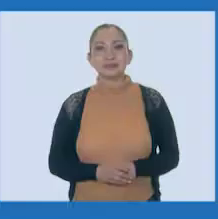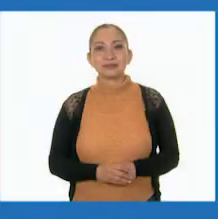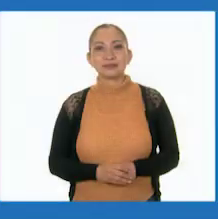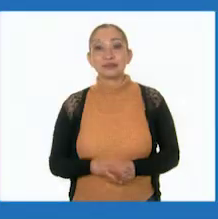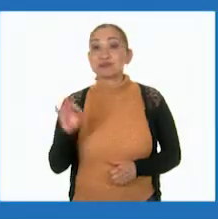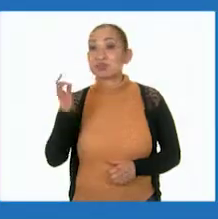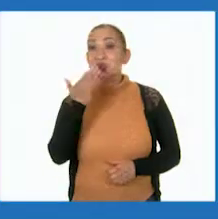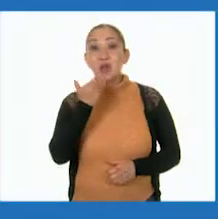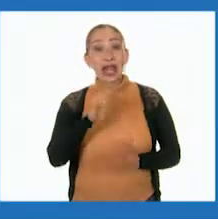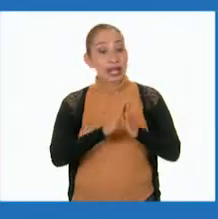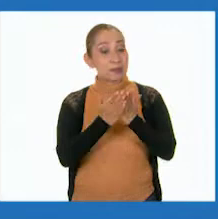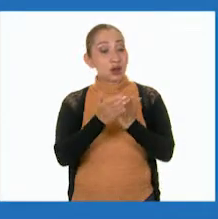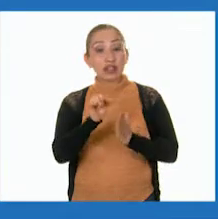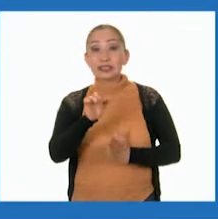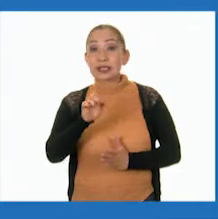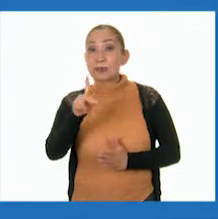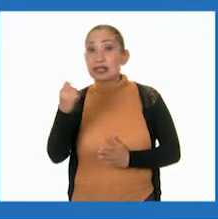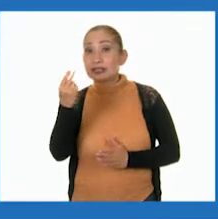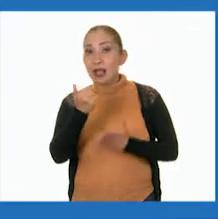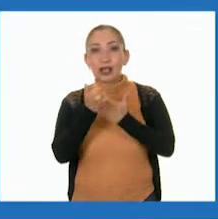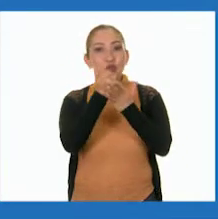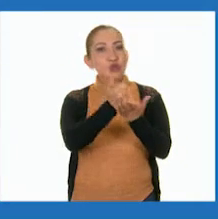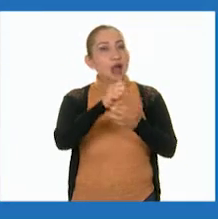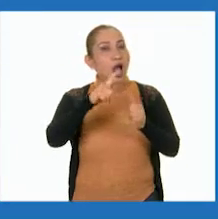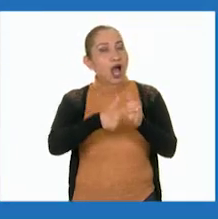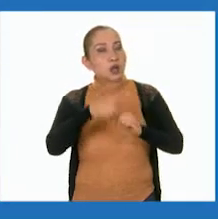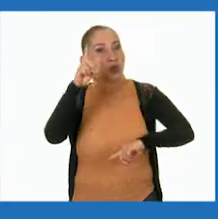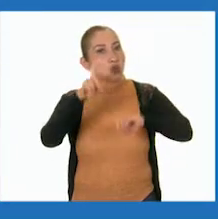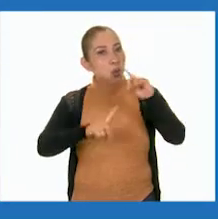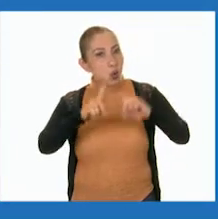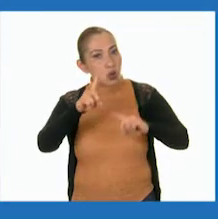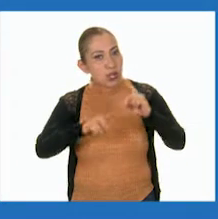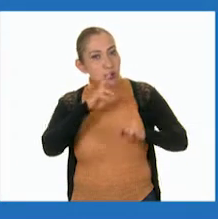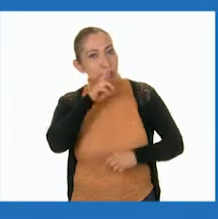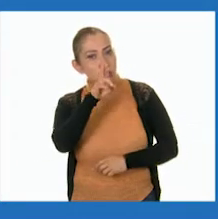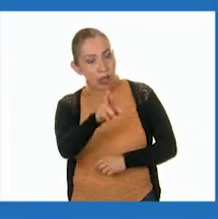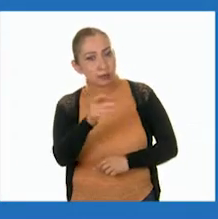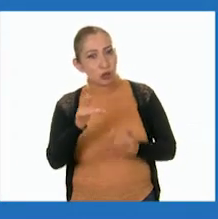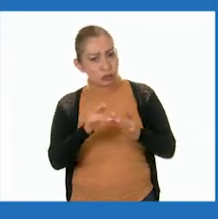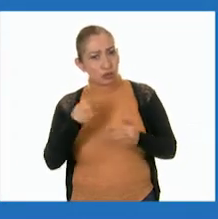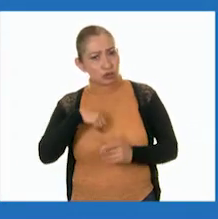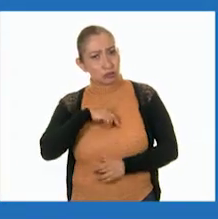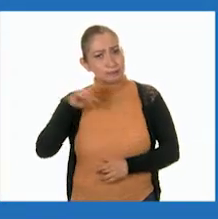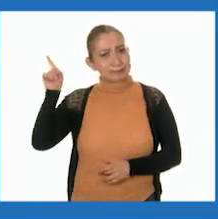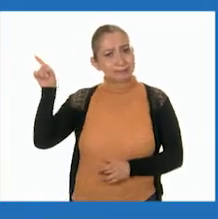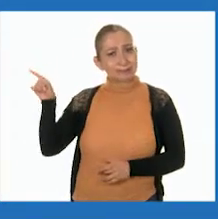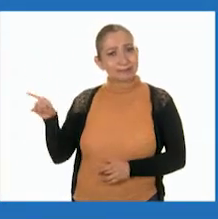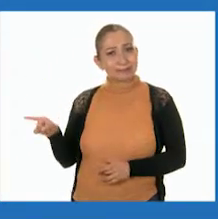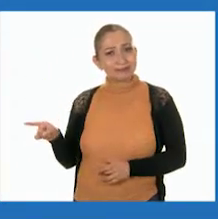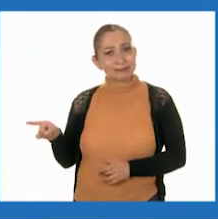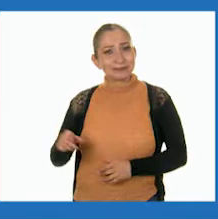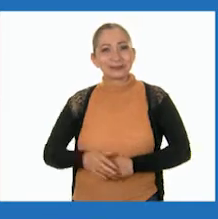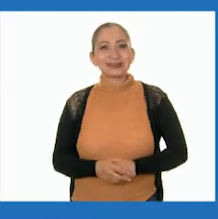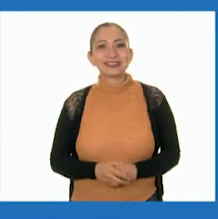Si no tienes el libro de texto o necesitas ayuda para resolver tus dudas, contáctanos.